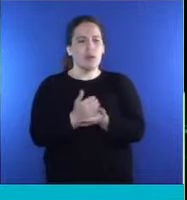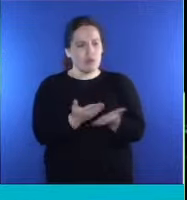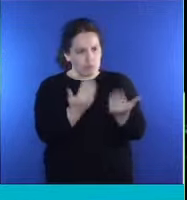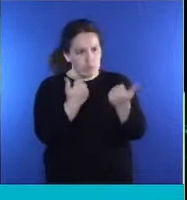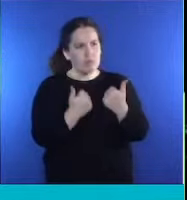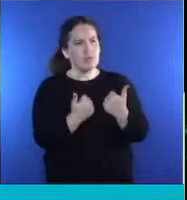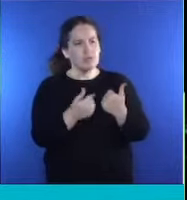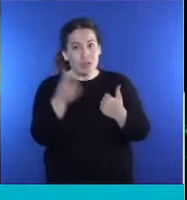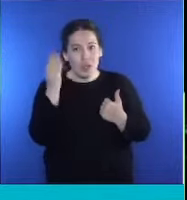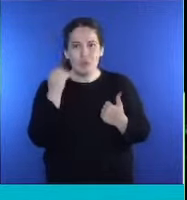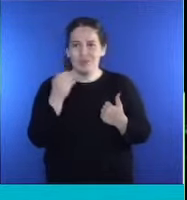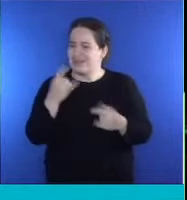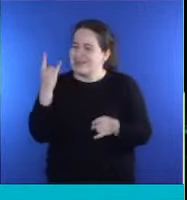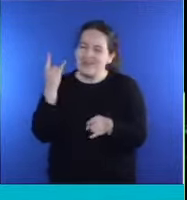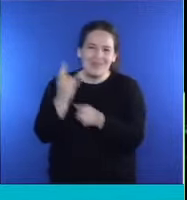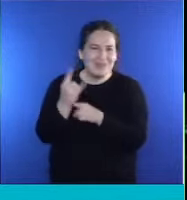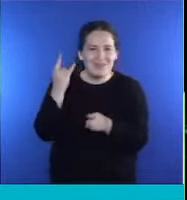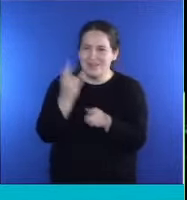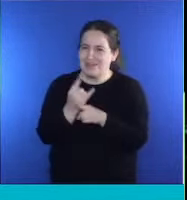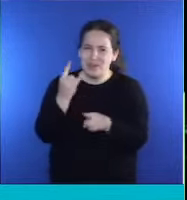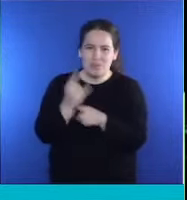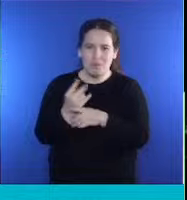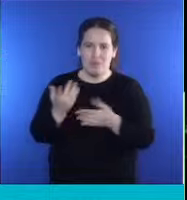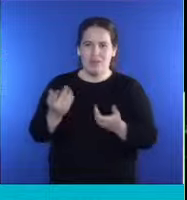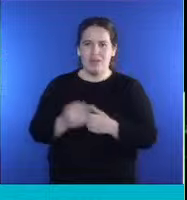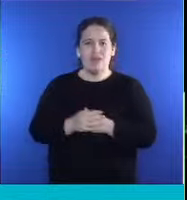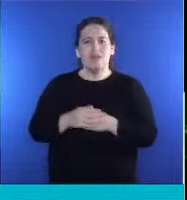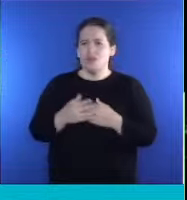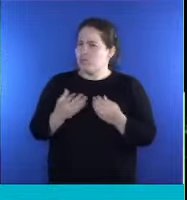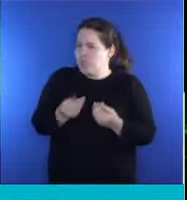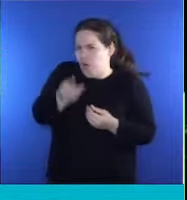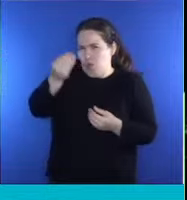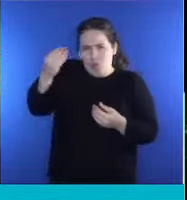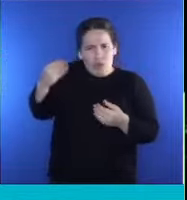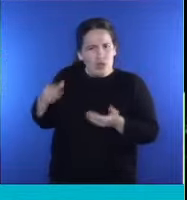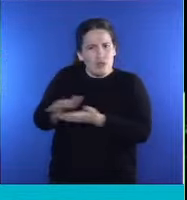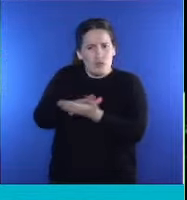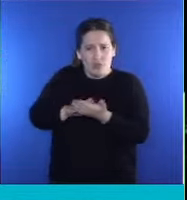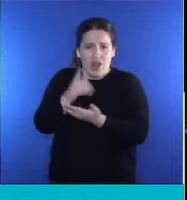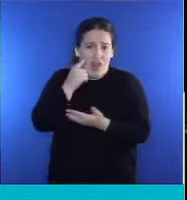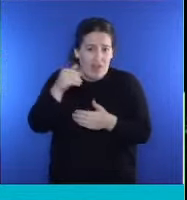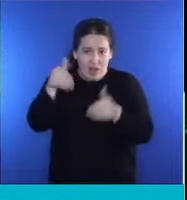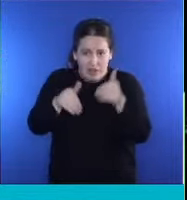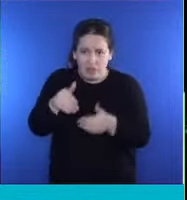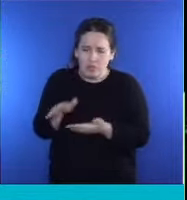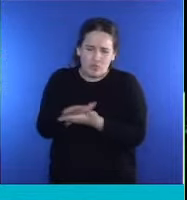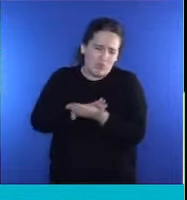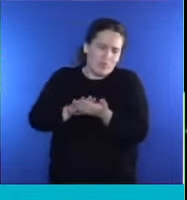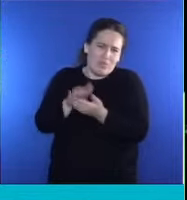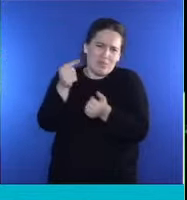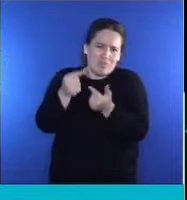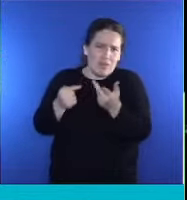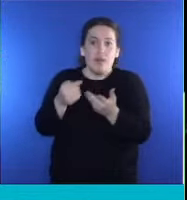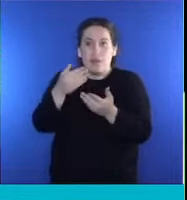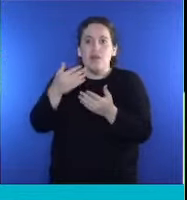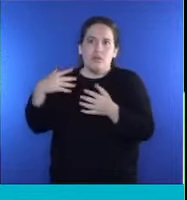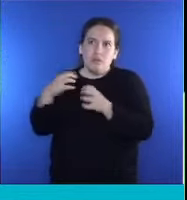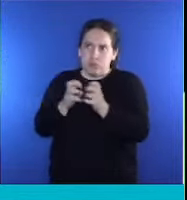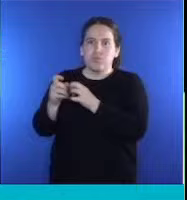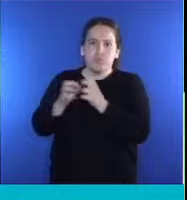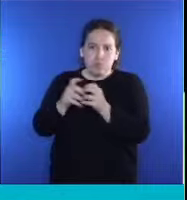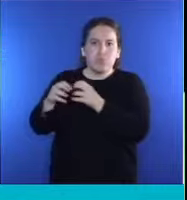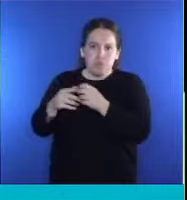escuchaba Y muchas veces logramos solucionar temas del día de la elección después de discutir arduo y